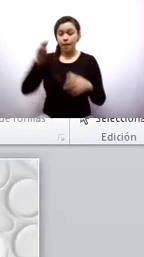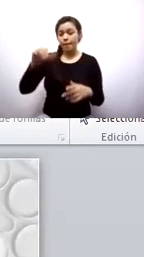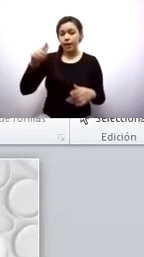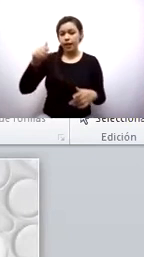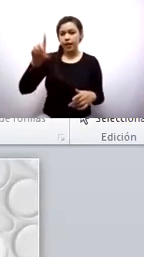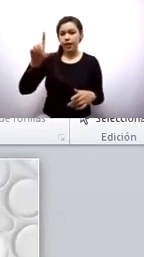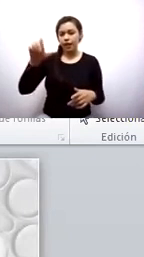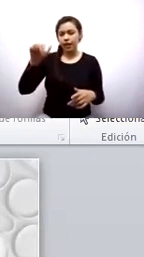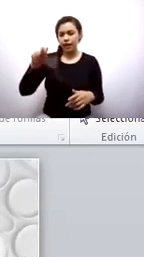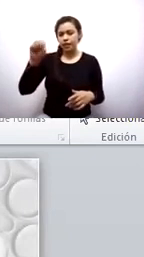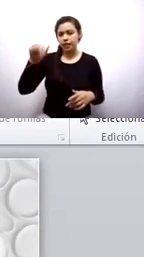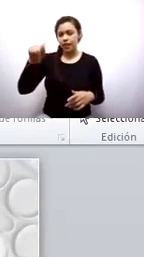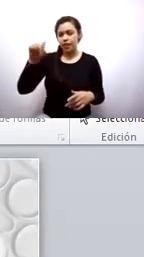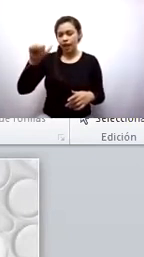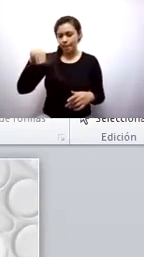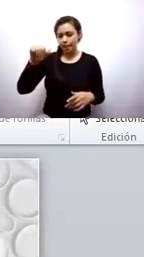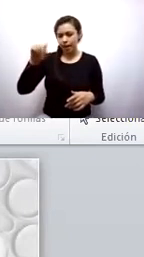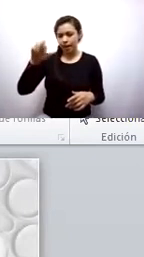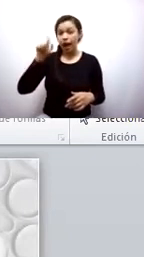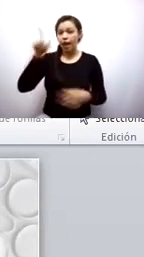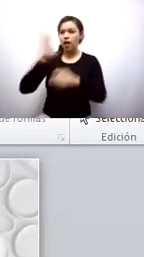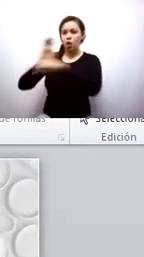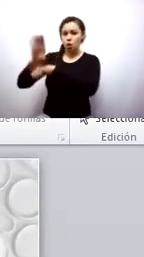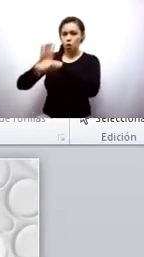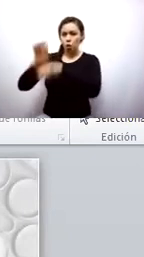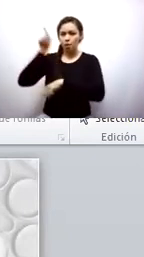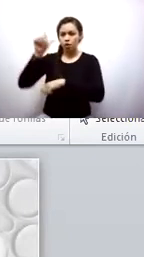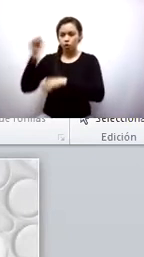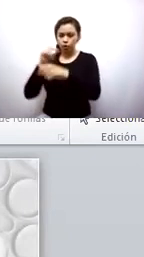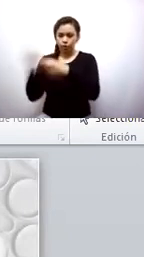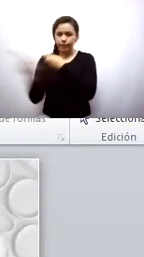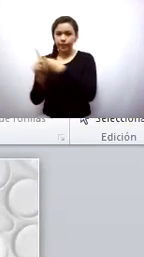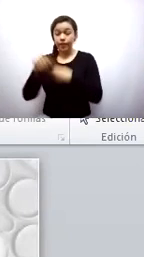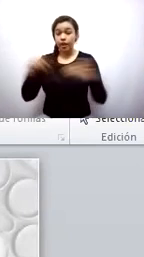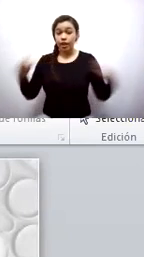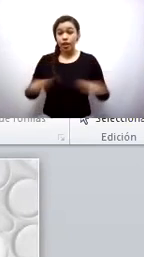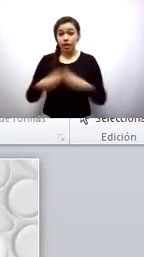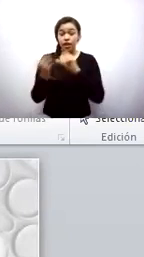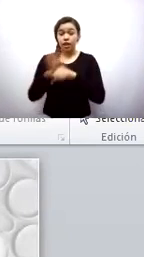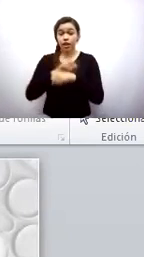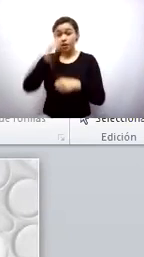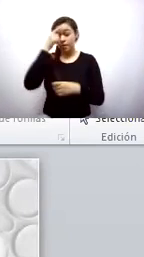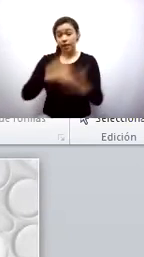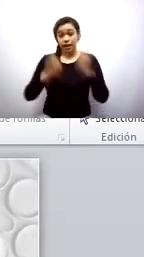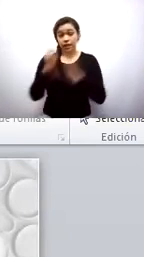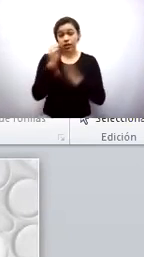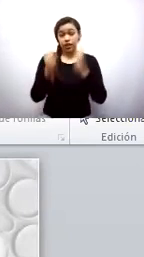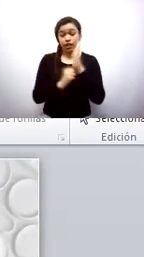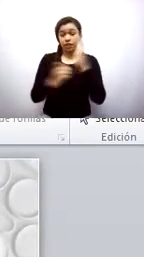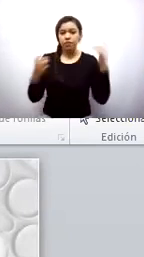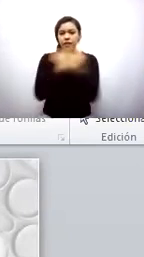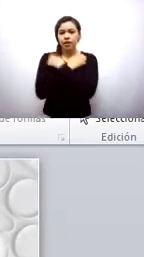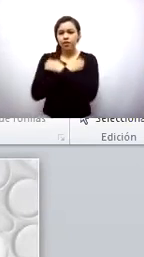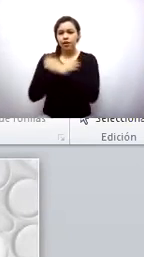Colombia. Él al respecto nos puede decir que esta pandemia ha representado para los sistemas educativos un abrupto